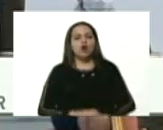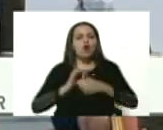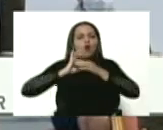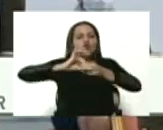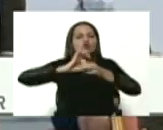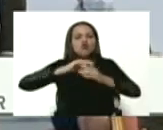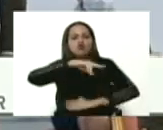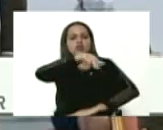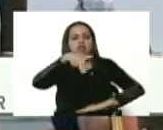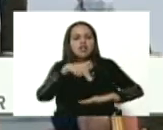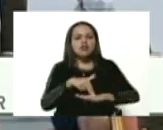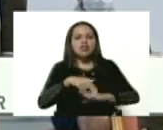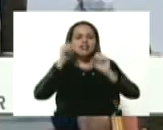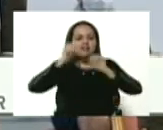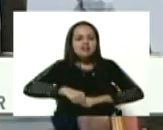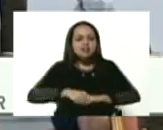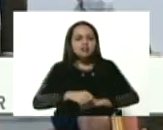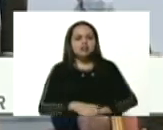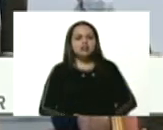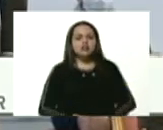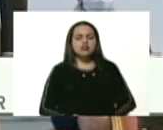Unión nacional sí.